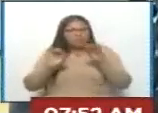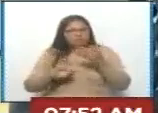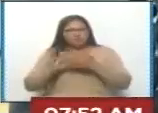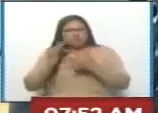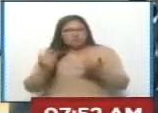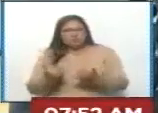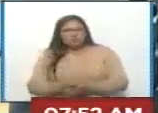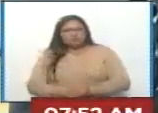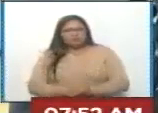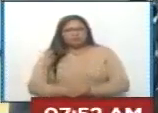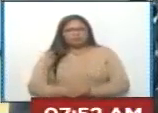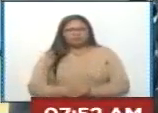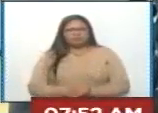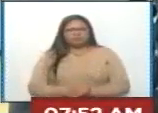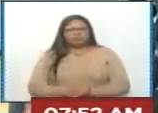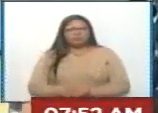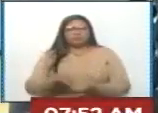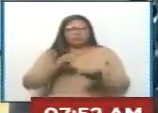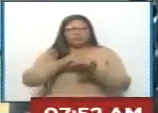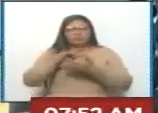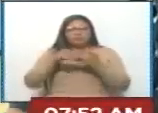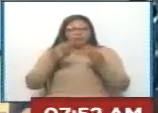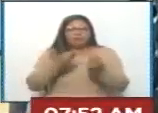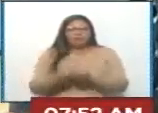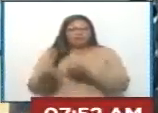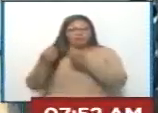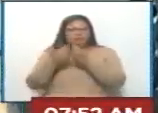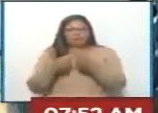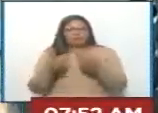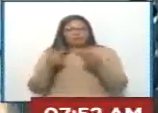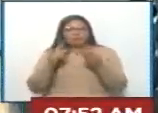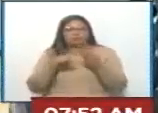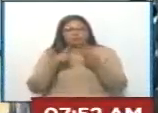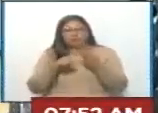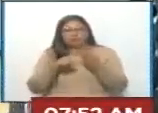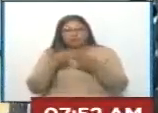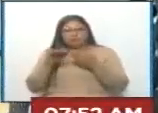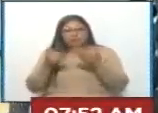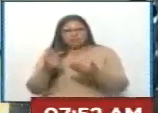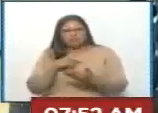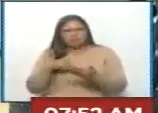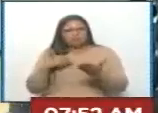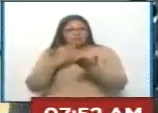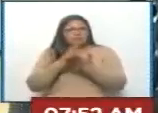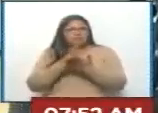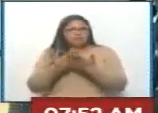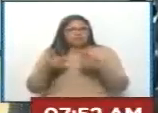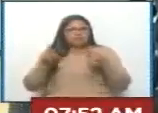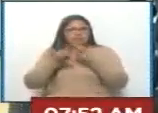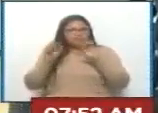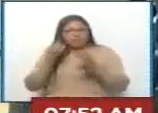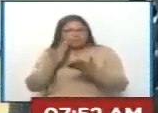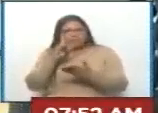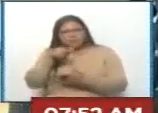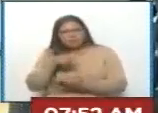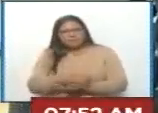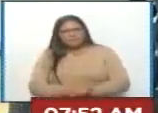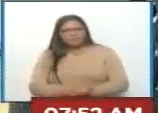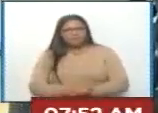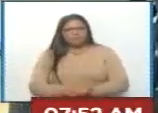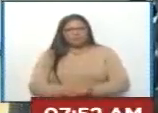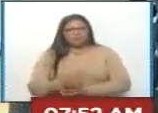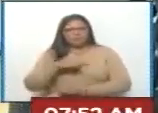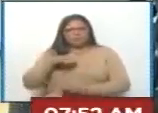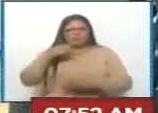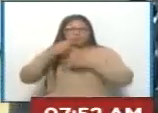funcionamiento estable de la economía. Número 3. ¿Eso va a ser siempre así? Bueno, por supuesto que no va a ser siempre así, porque la producción petrolera